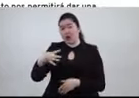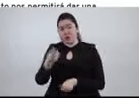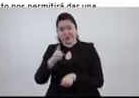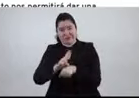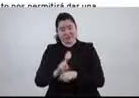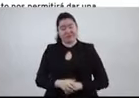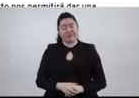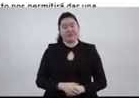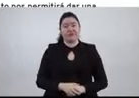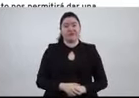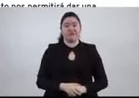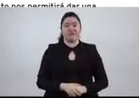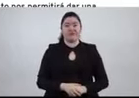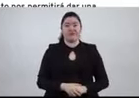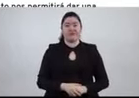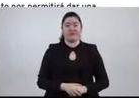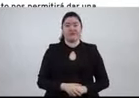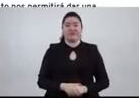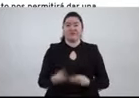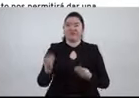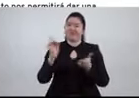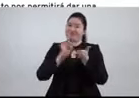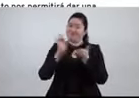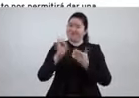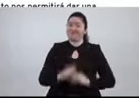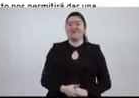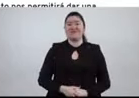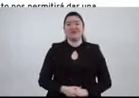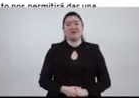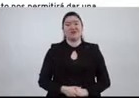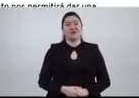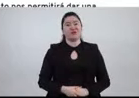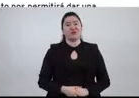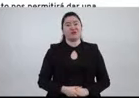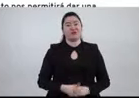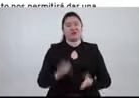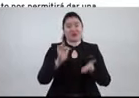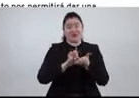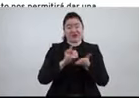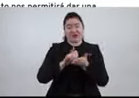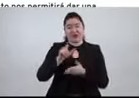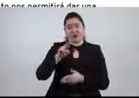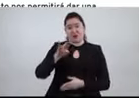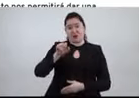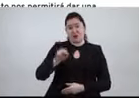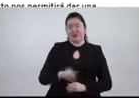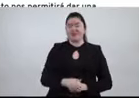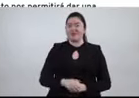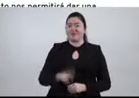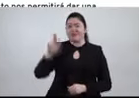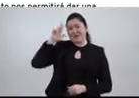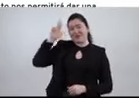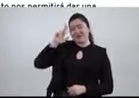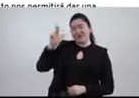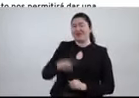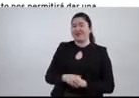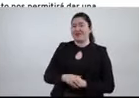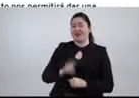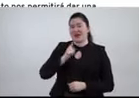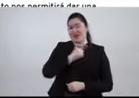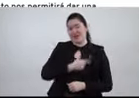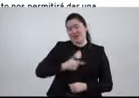Si quieres, claro. Bueno, muchísimas gracias. Gracias, Luis Humberto. Hola, muy buenas a todos. Un placer estar